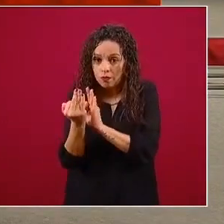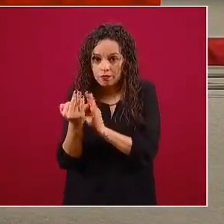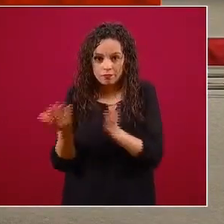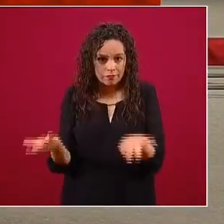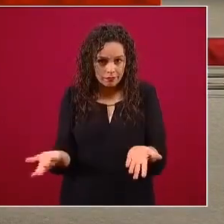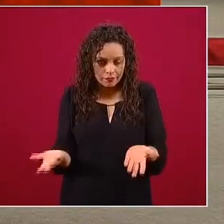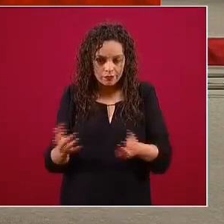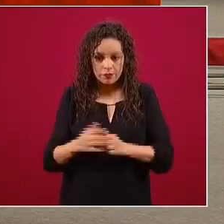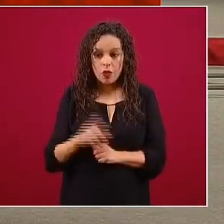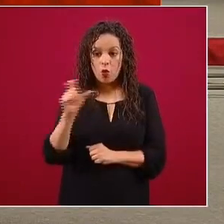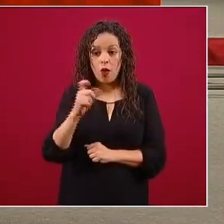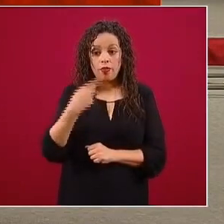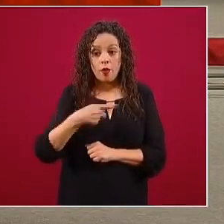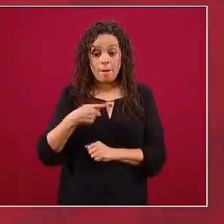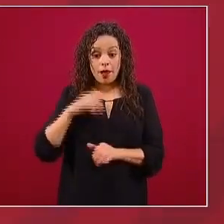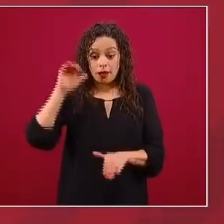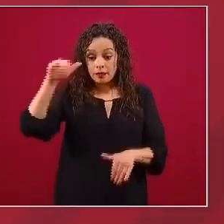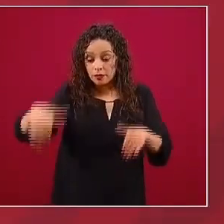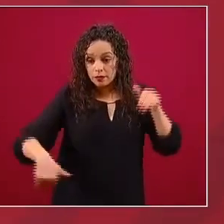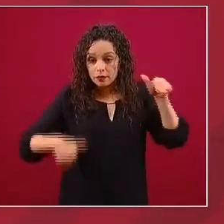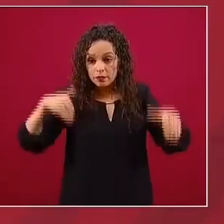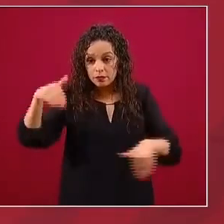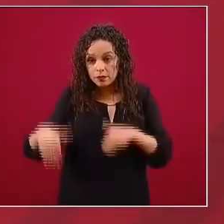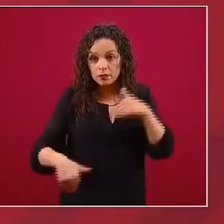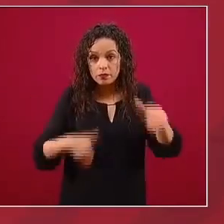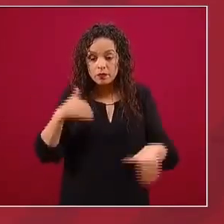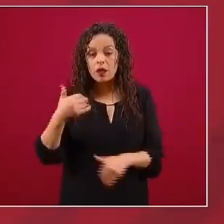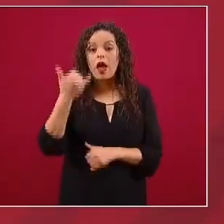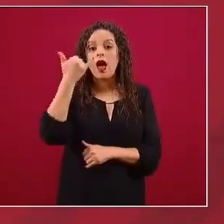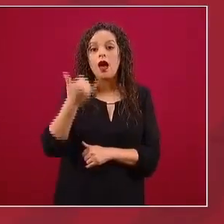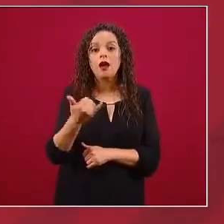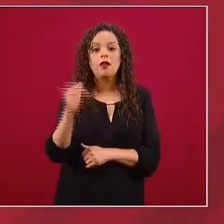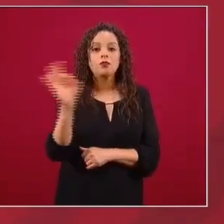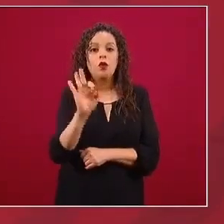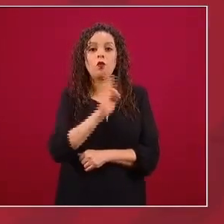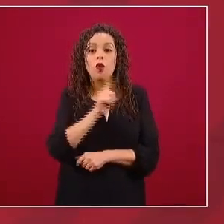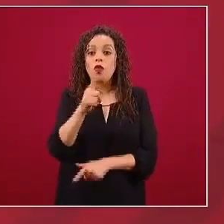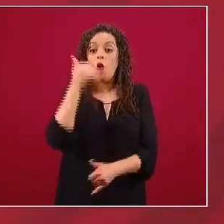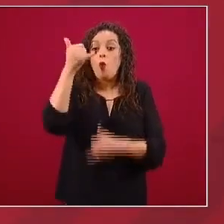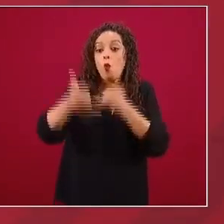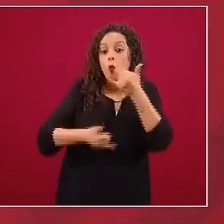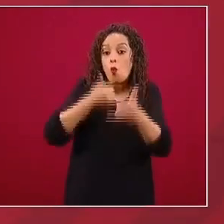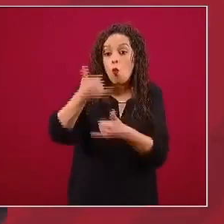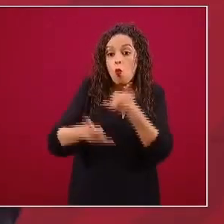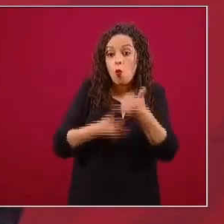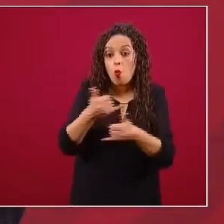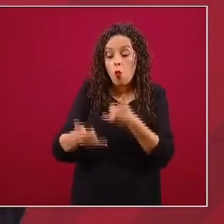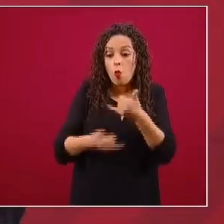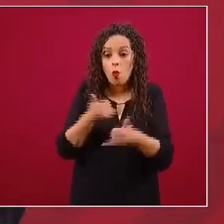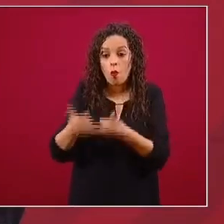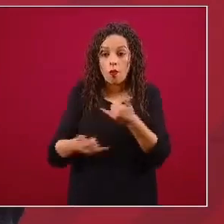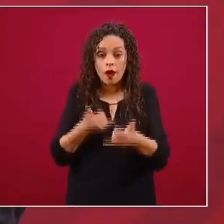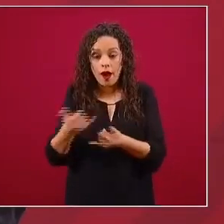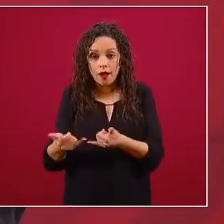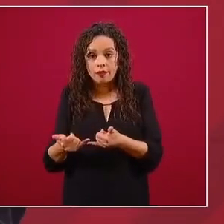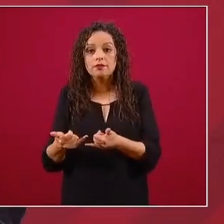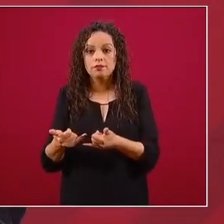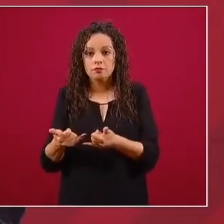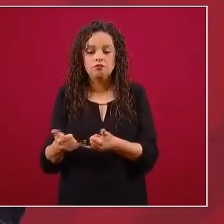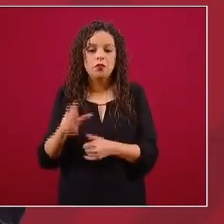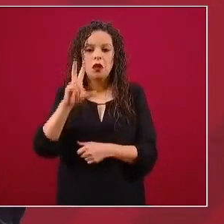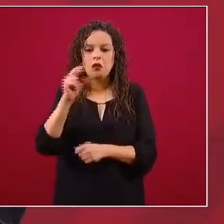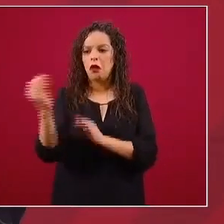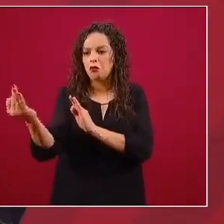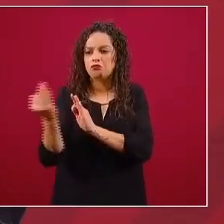a menos que estén deliberadamente jugando en el agua, pues no están tan cercanas unas de